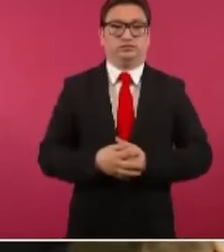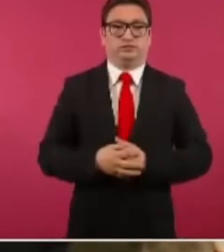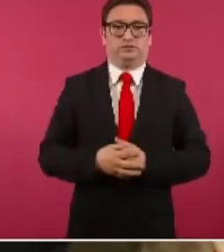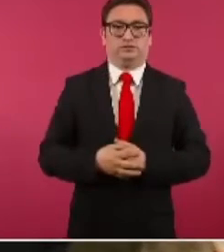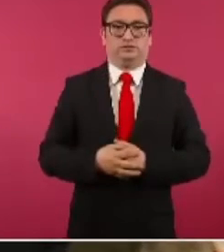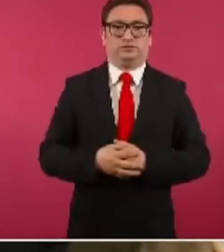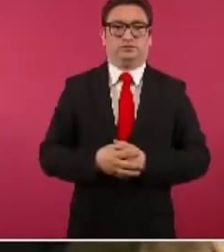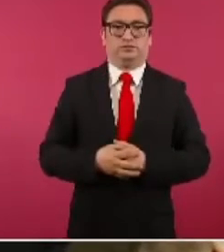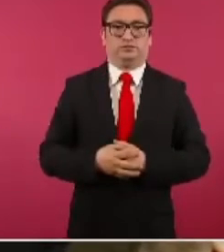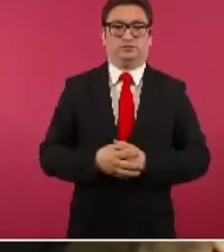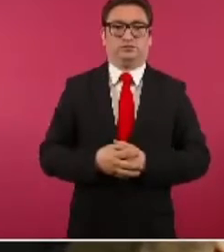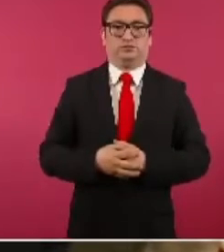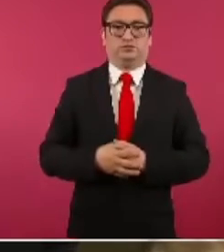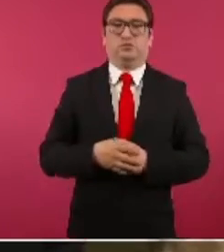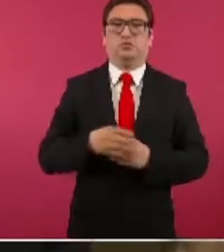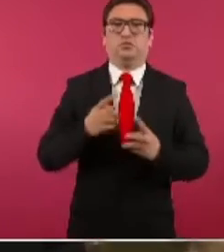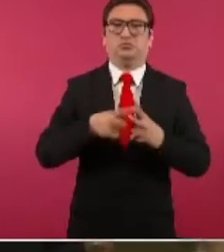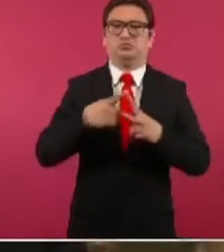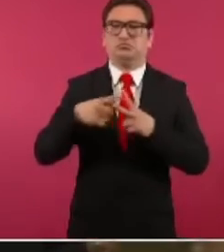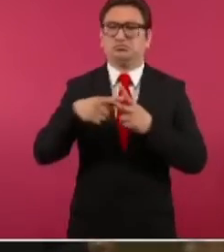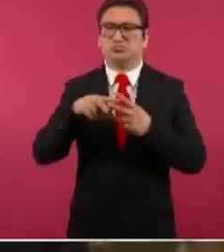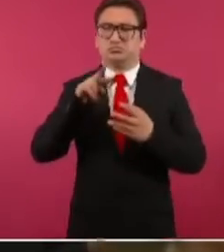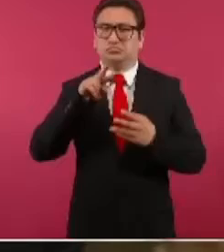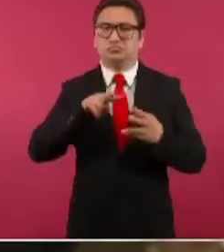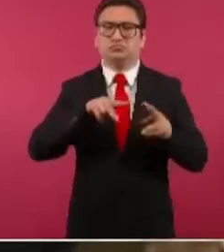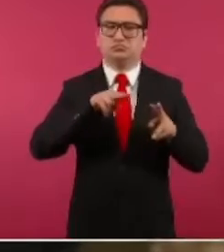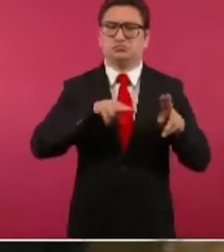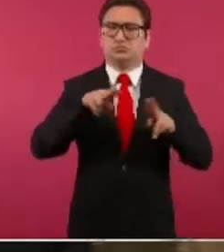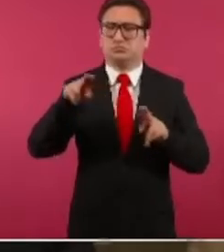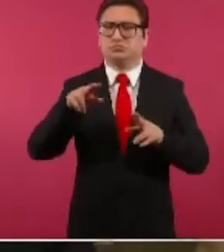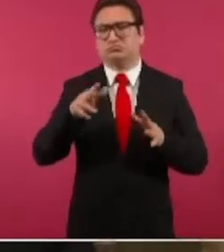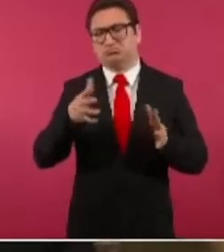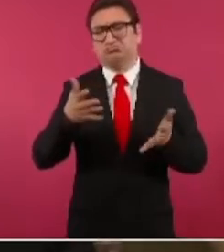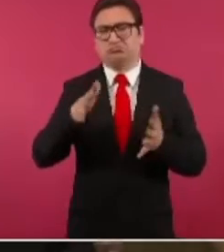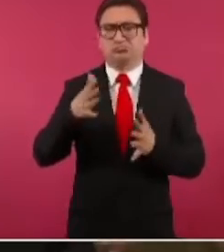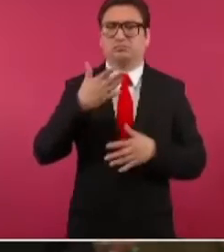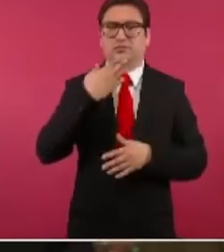pues relativamente bien. Si lo comparamos, si lo